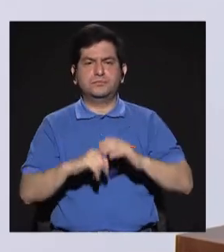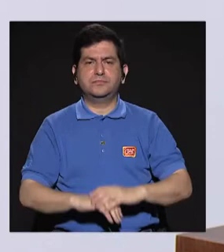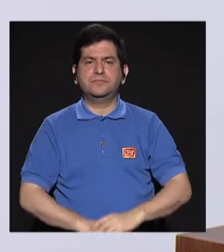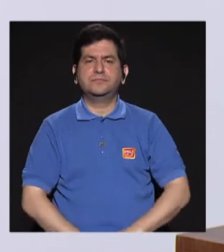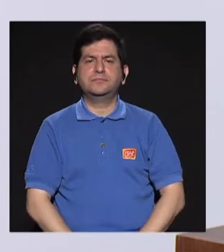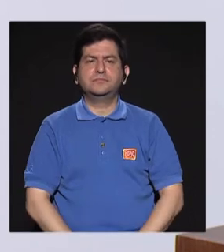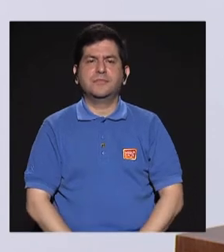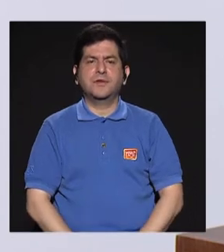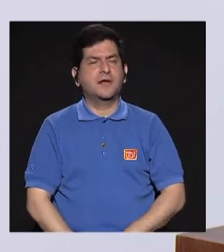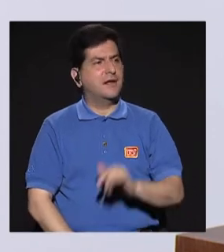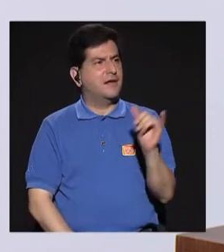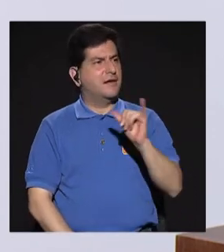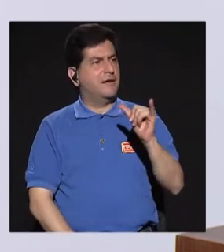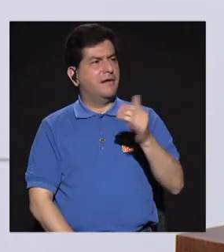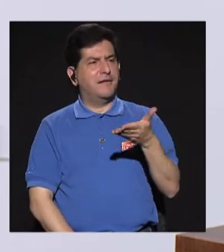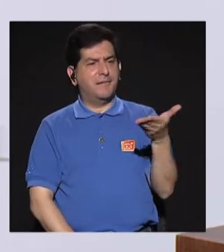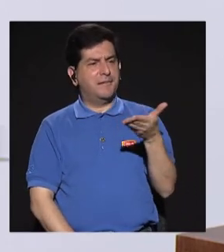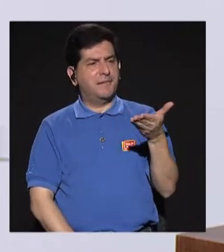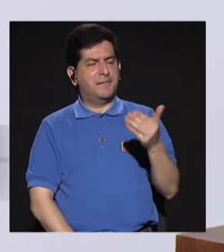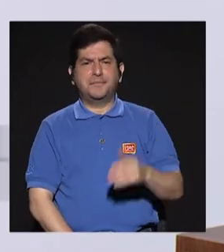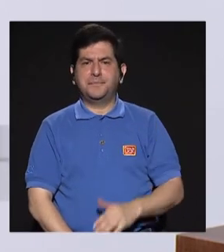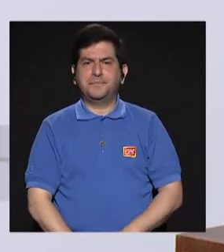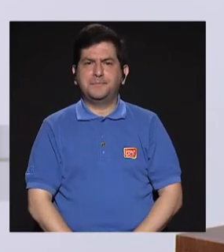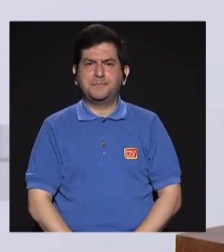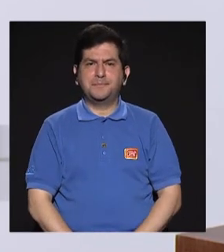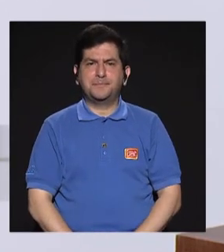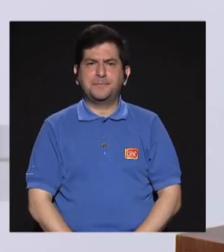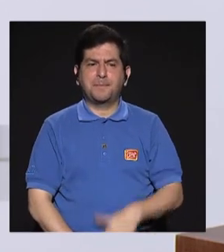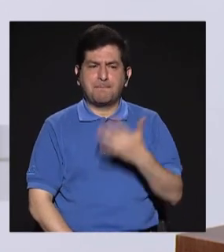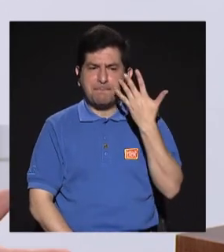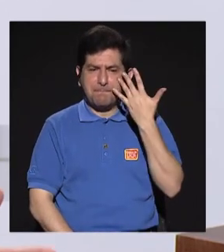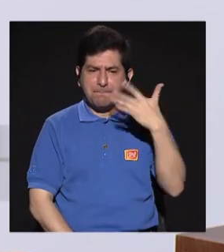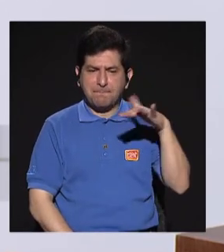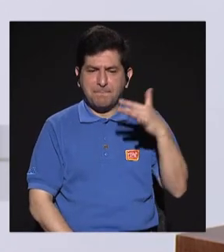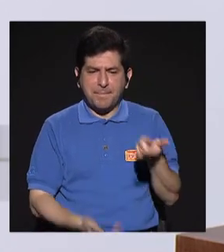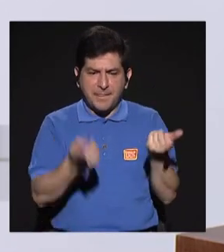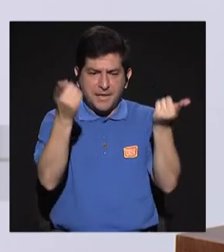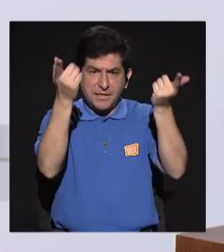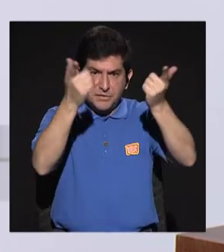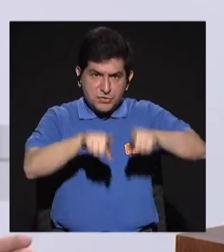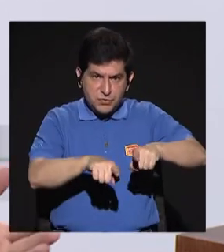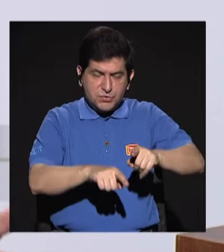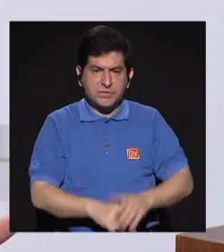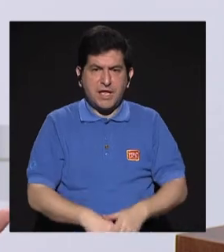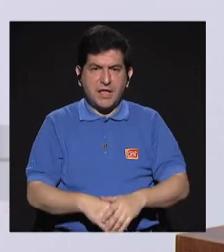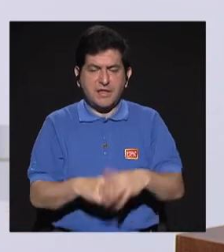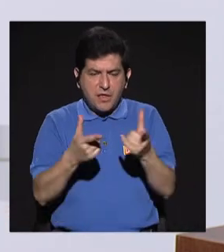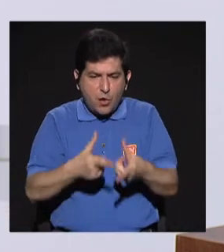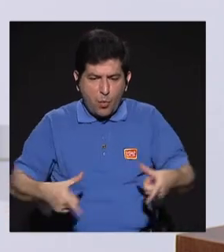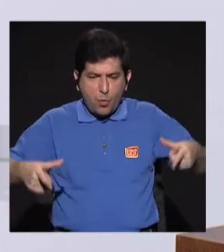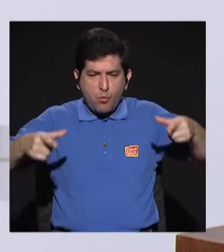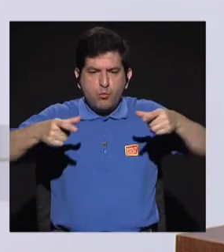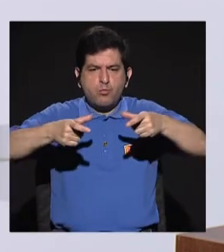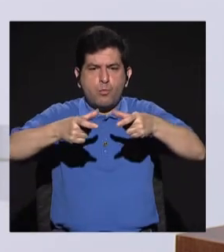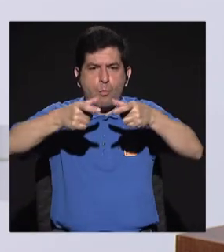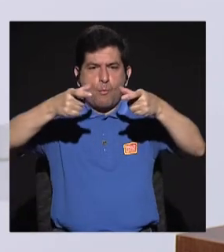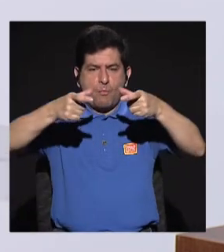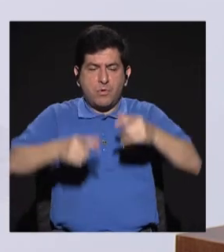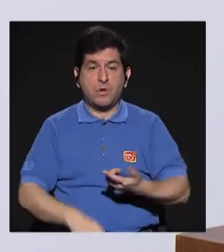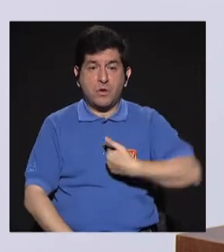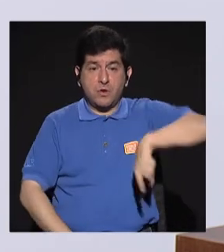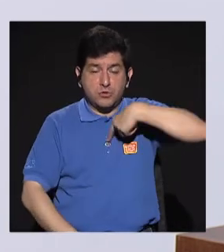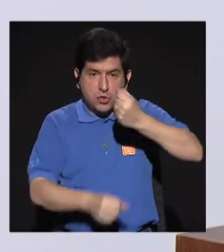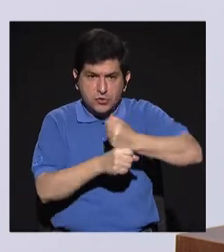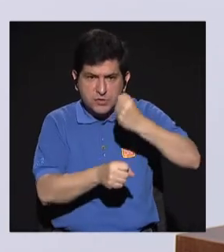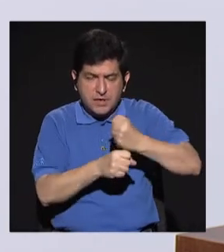entonces es como es también un poco parecido a lo que pasa con la con la cerámica era que que nosotros